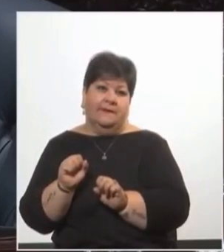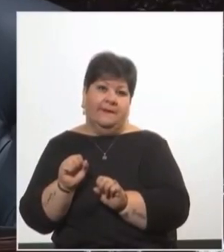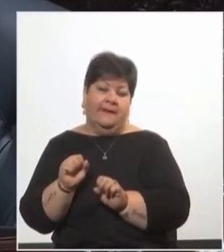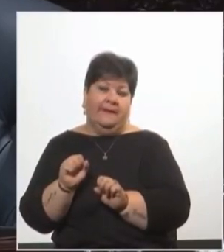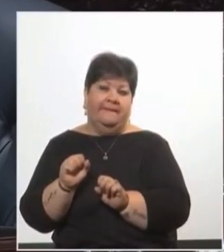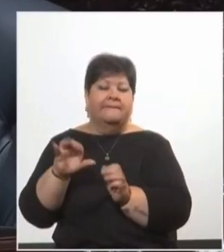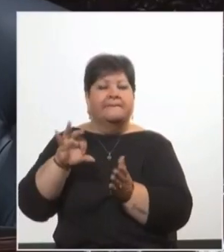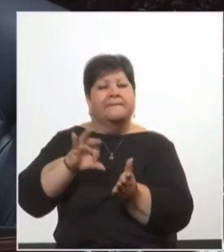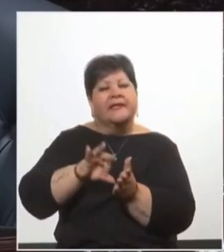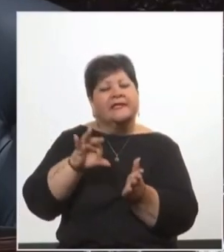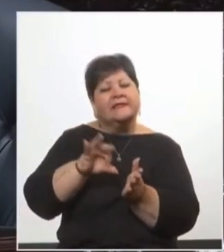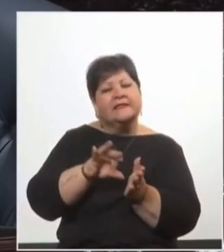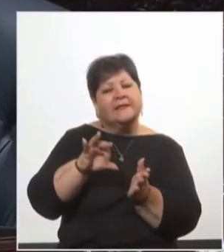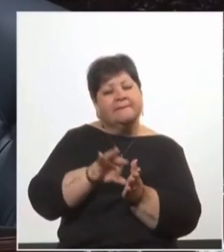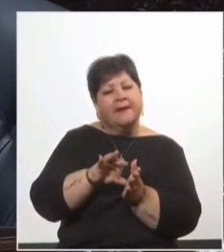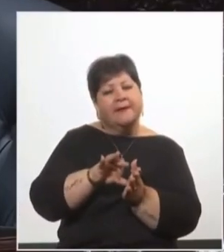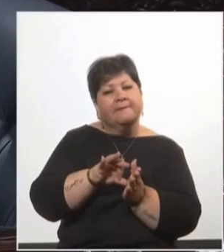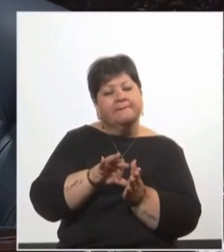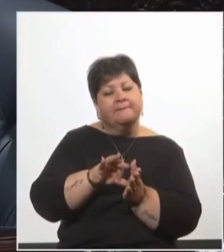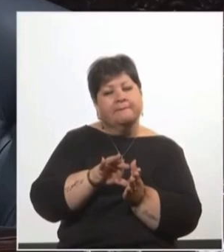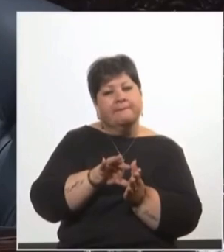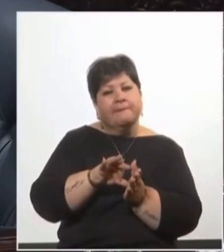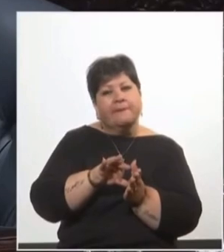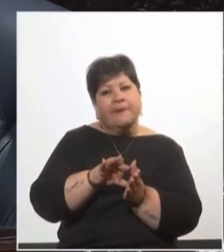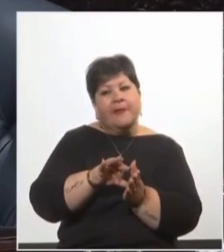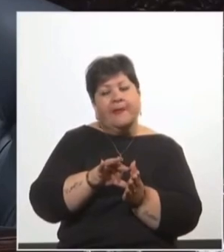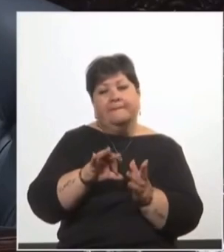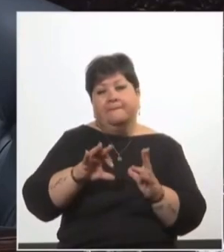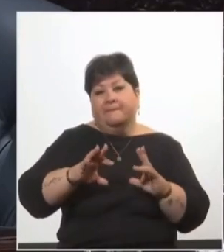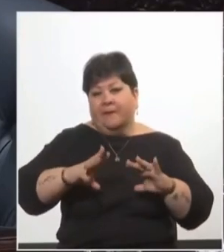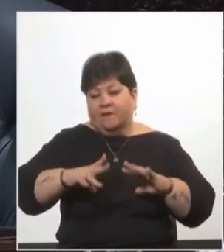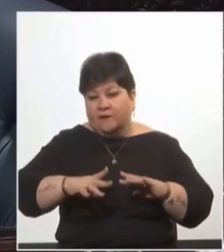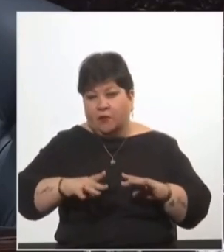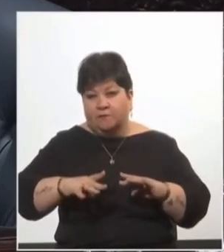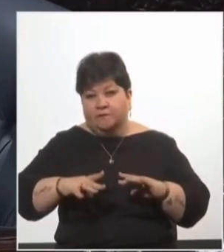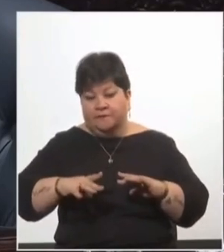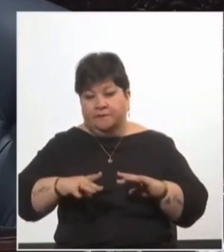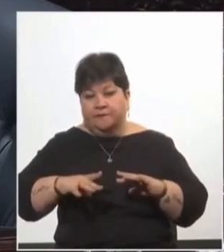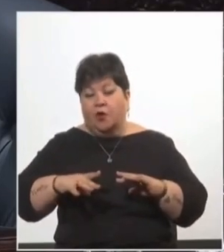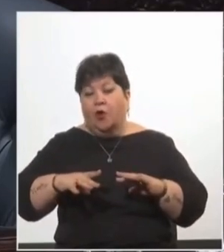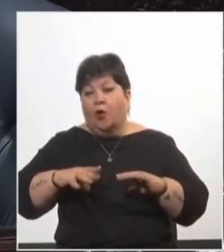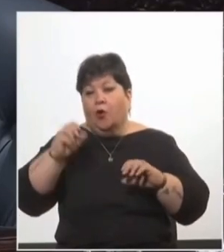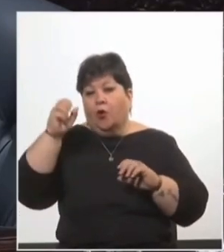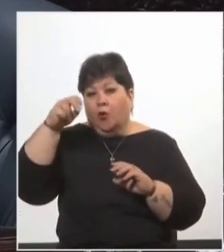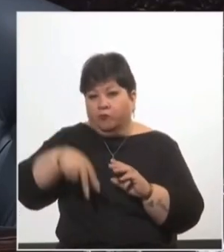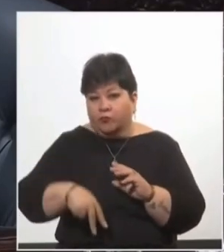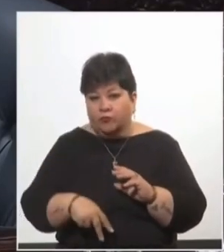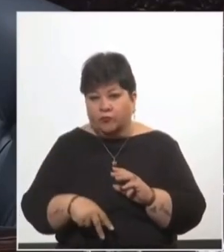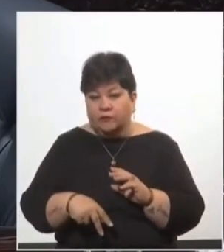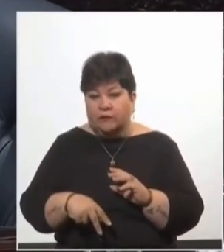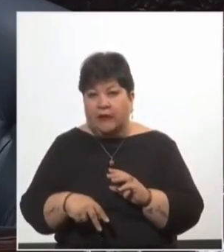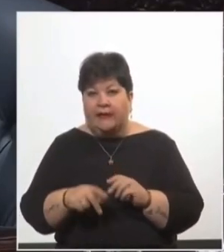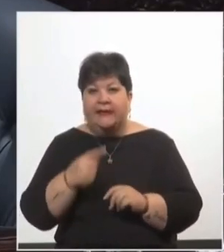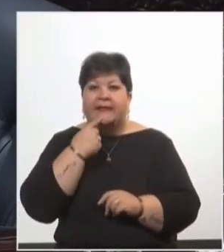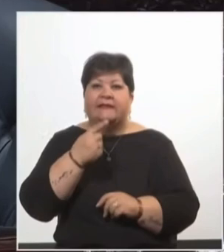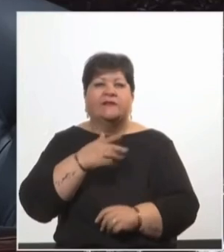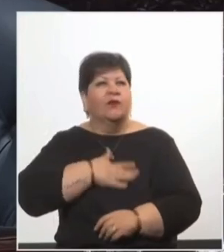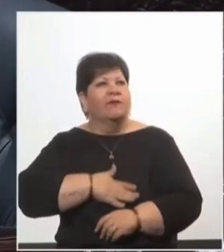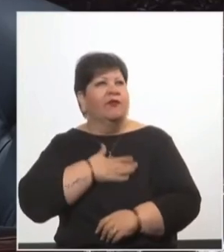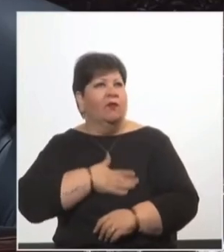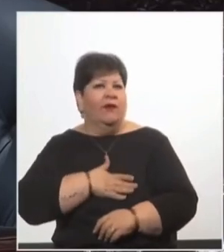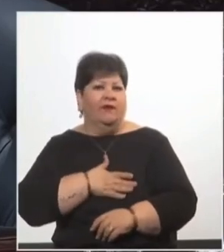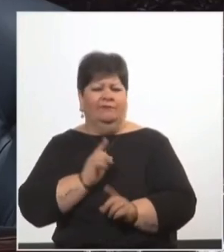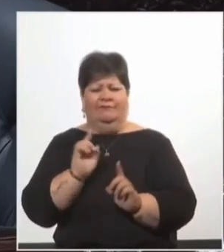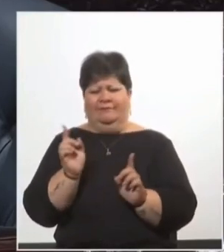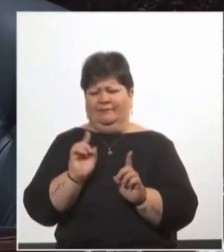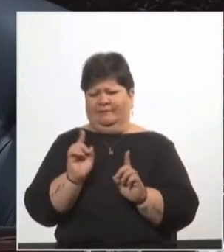El sistema previsional común, que hoy se decía no estamos de acuerdo, no es cierto. Esto de discutir contra lo que uno